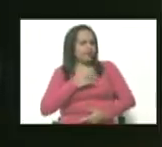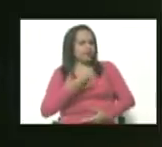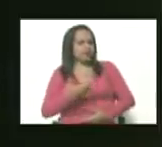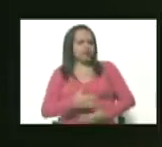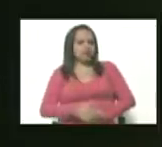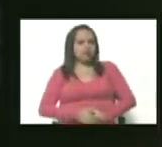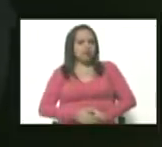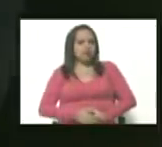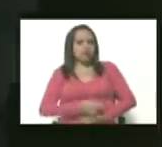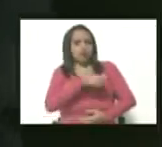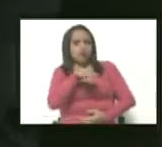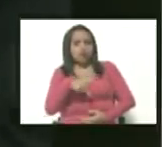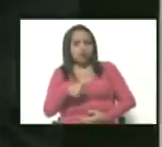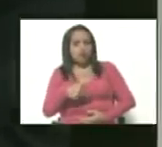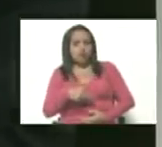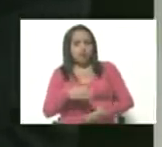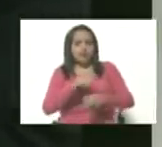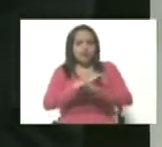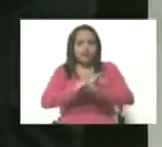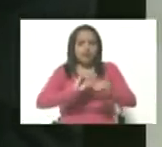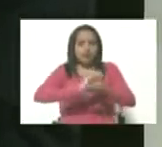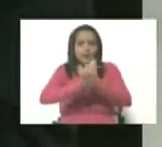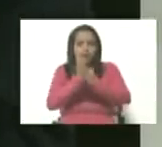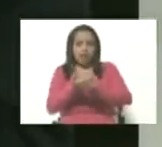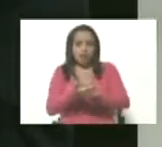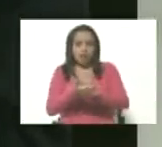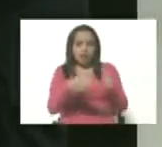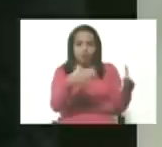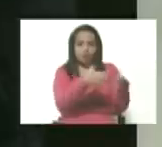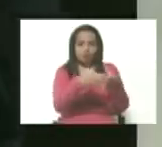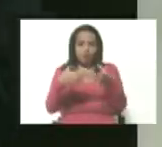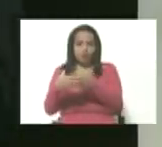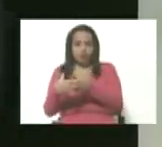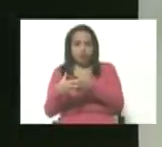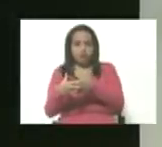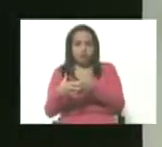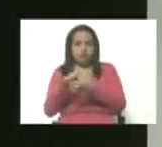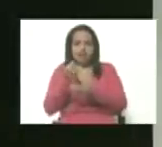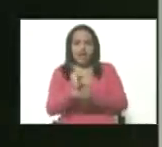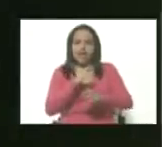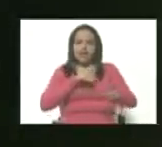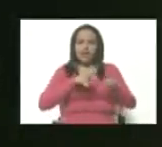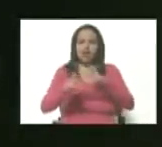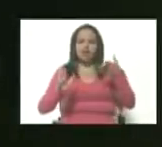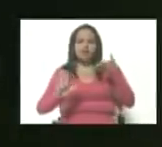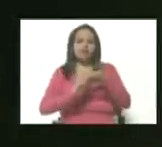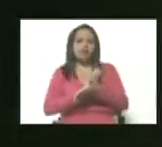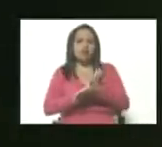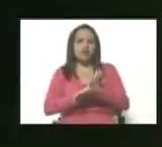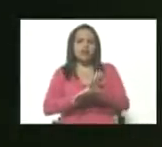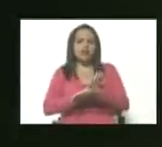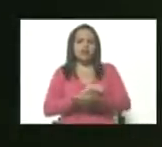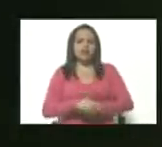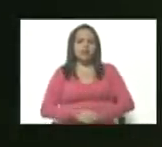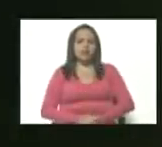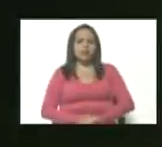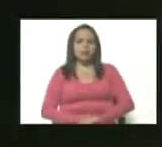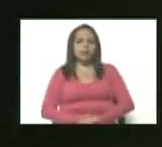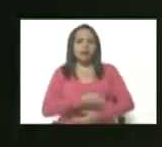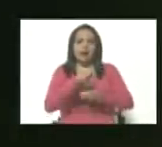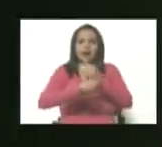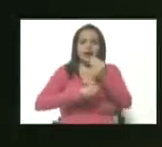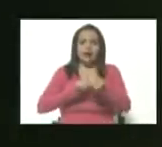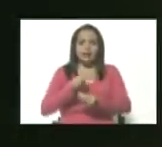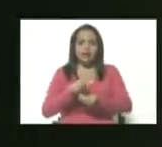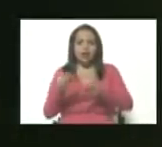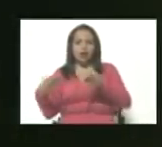y desmantelamos una organización que se dedicaba en componenta con